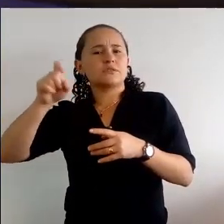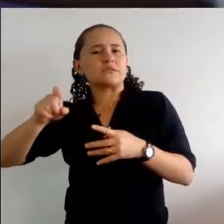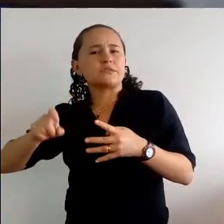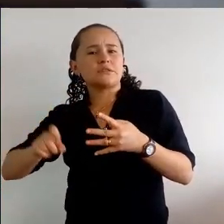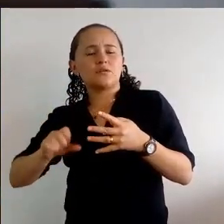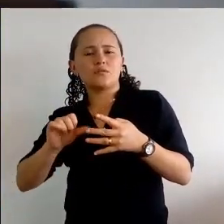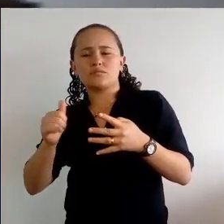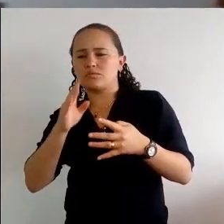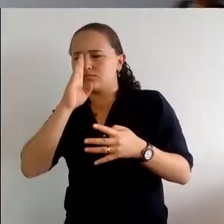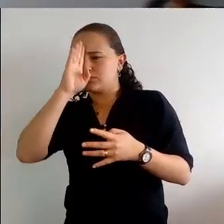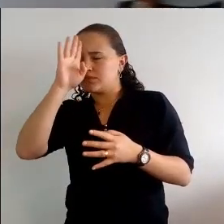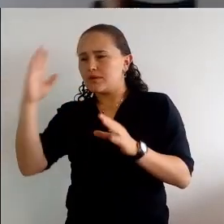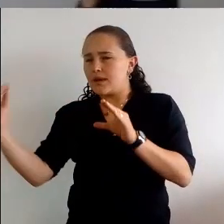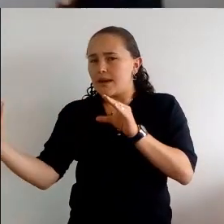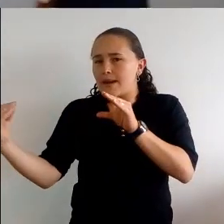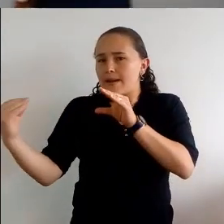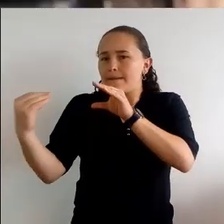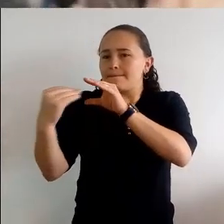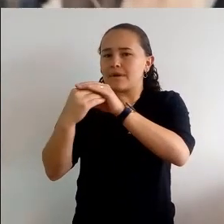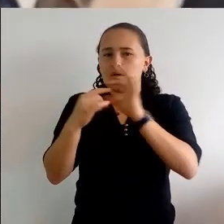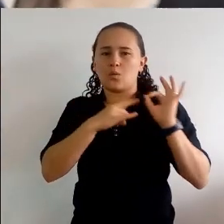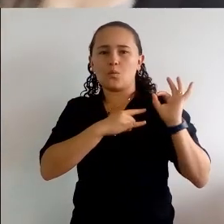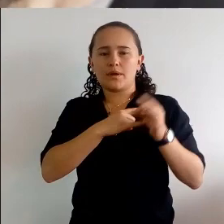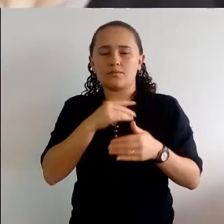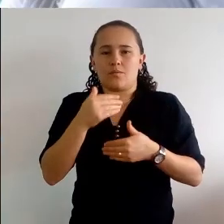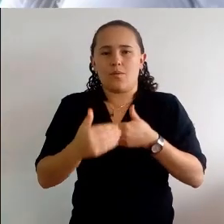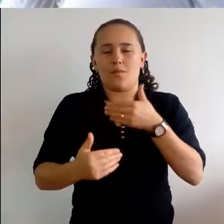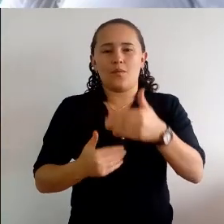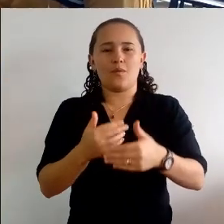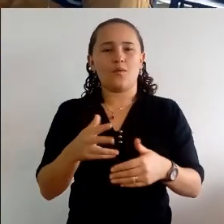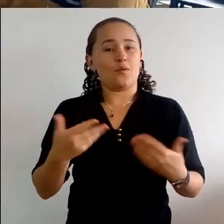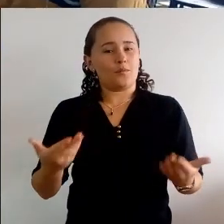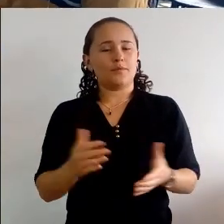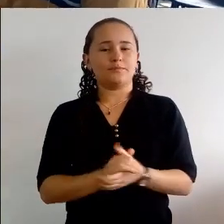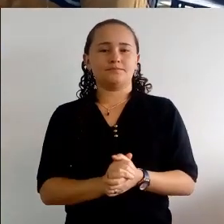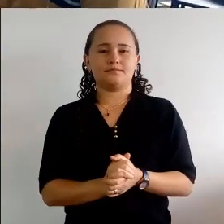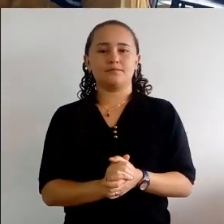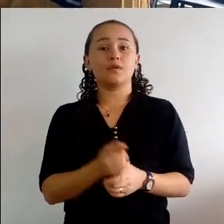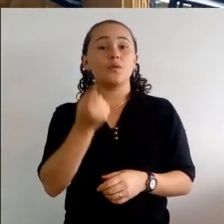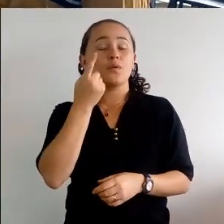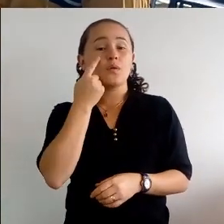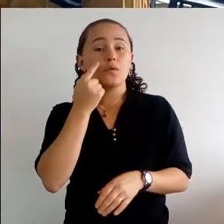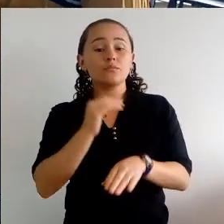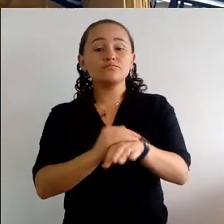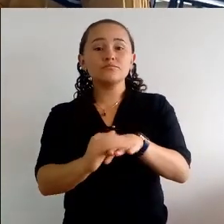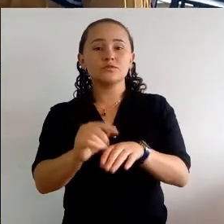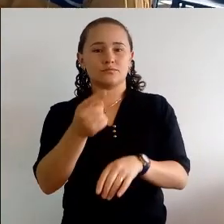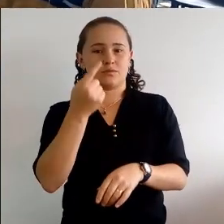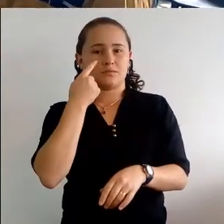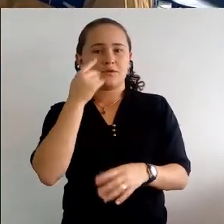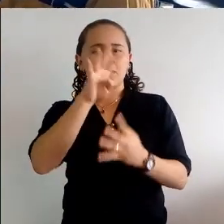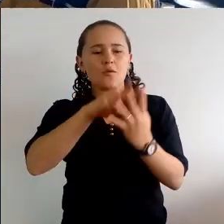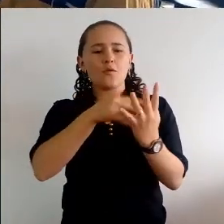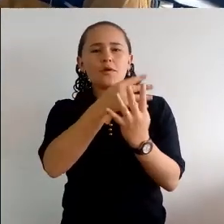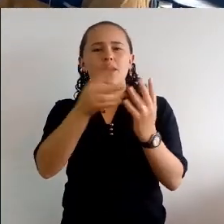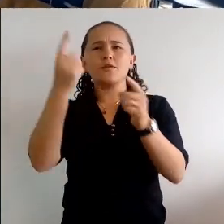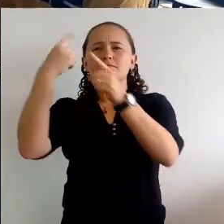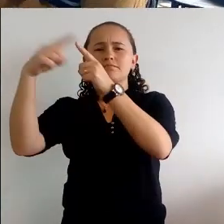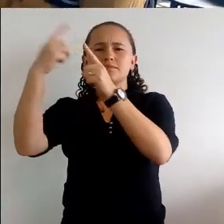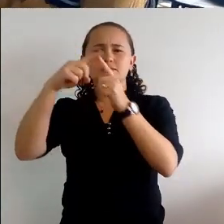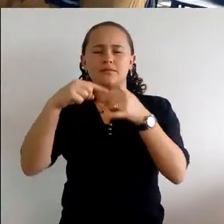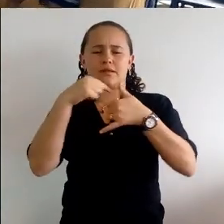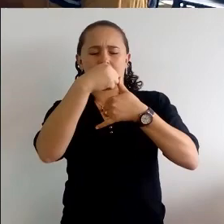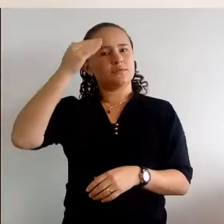personales y sociales necesarias para iniciar exitosamente su proceso formativo en la UNAD. Lo invitamos a revisar